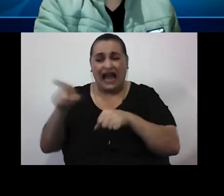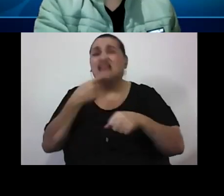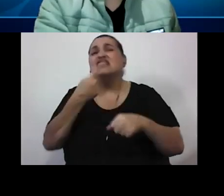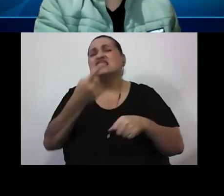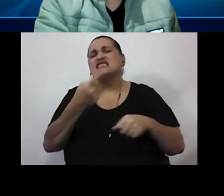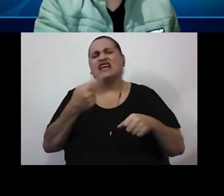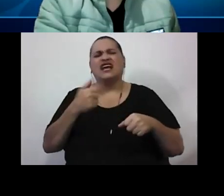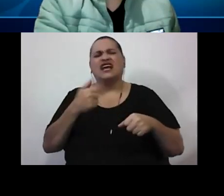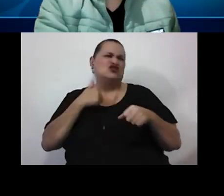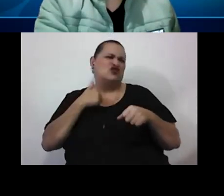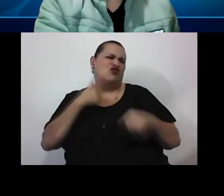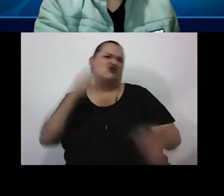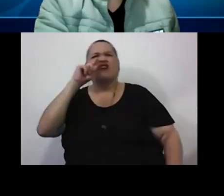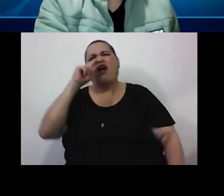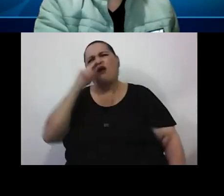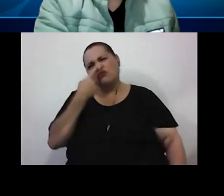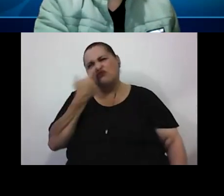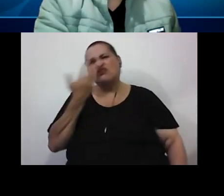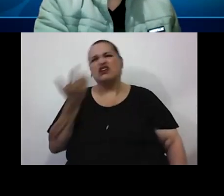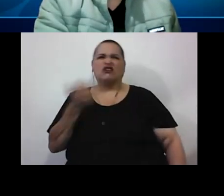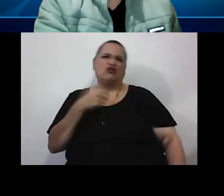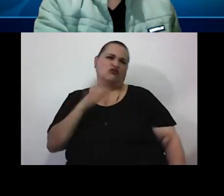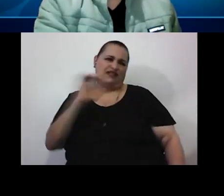siente aburrida, aburrido.